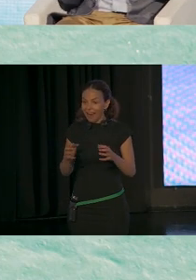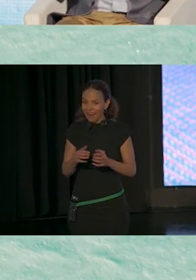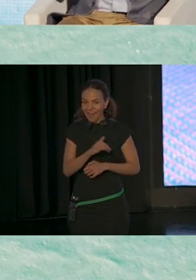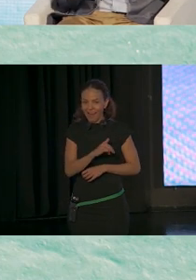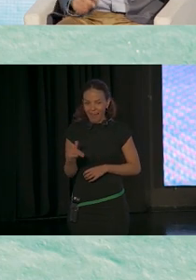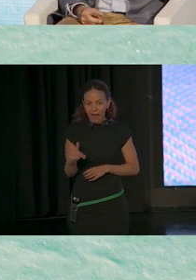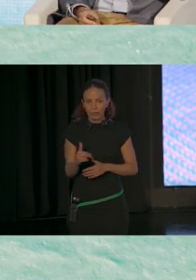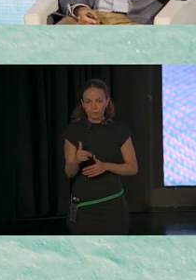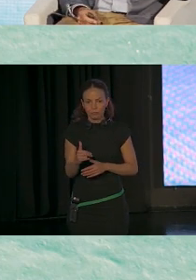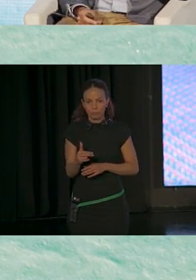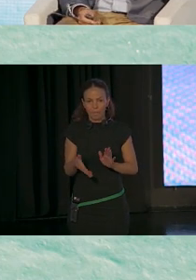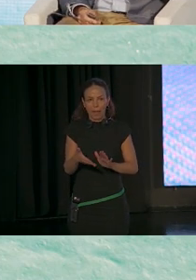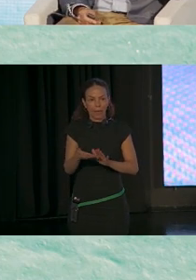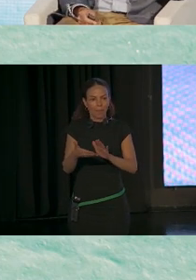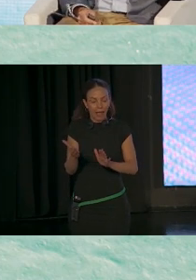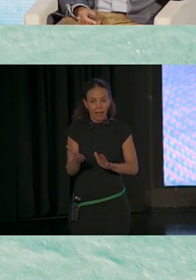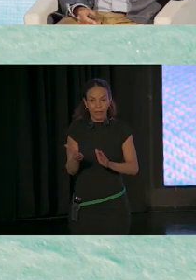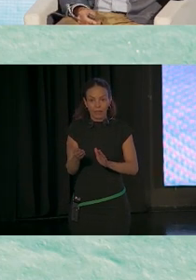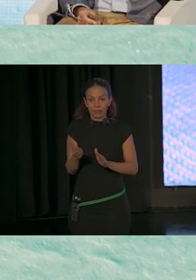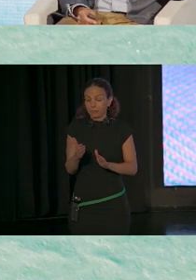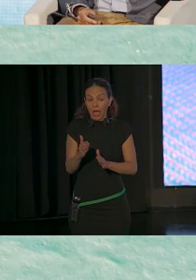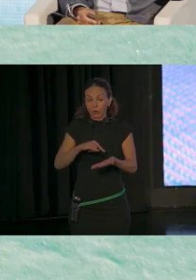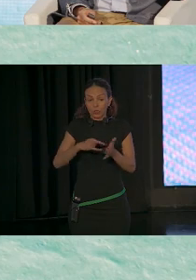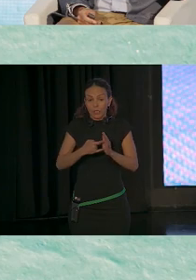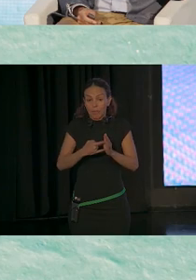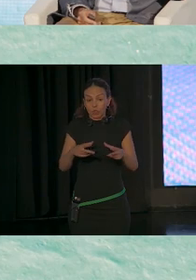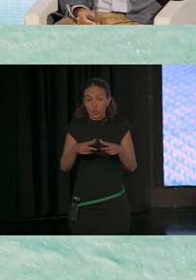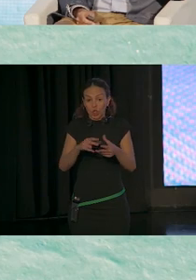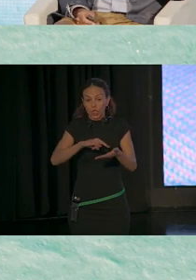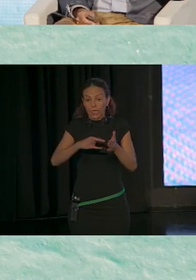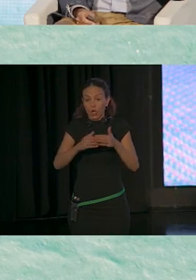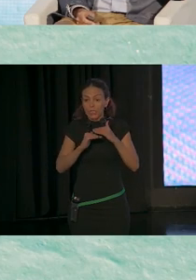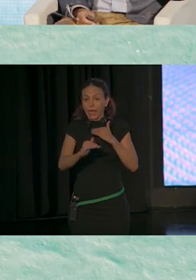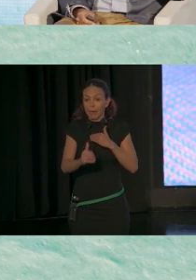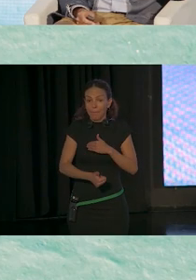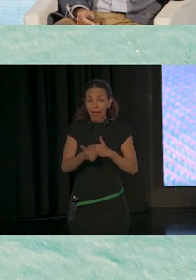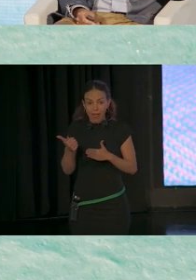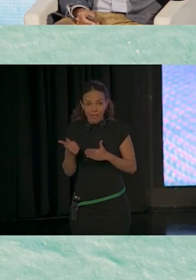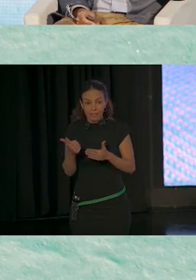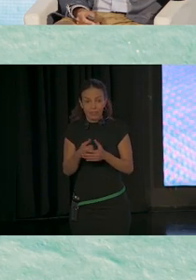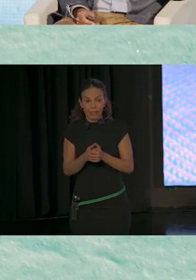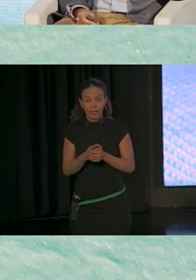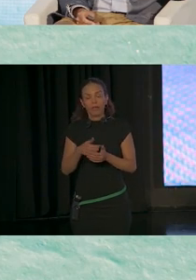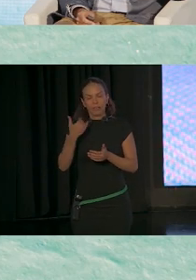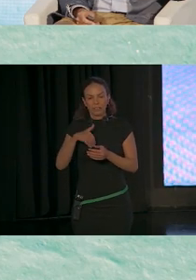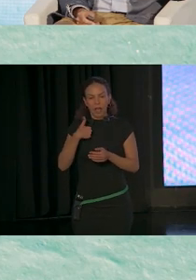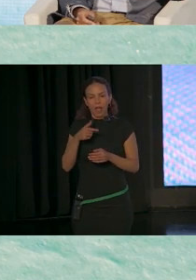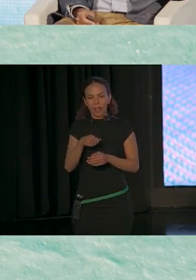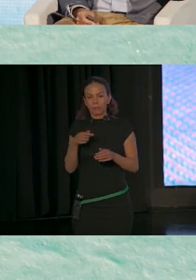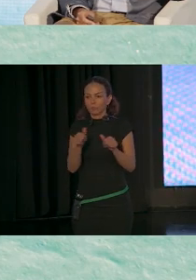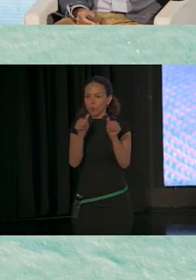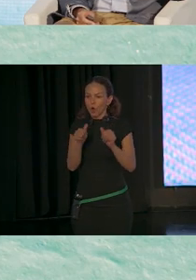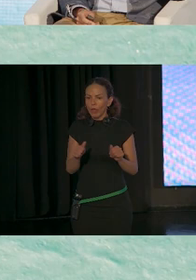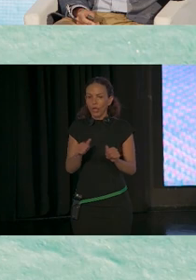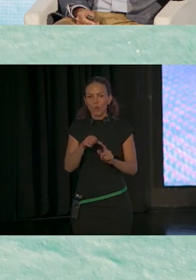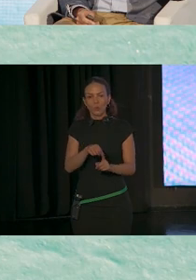se lanza, bueno, pues a un sistema sociotécnico más estable, donde ya el modelo, el